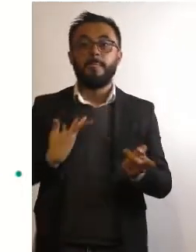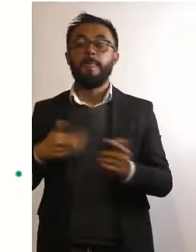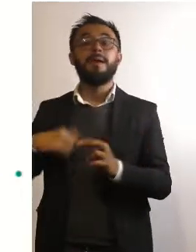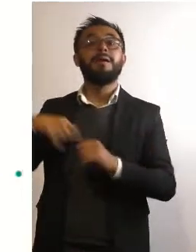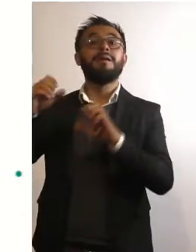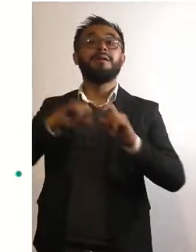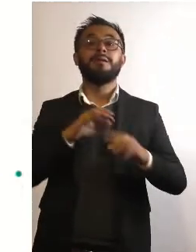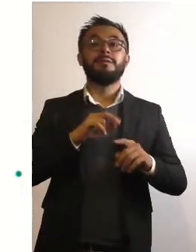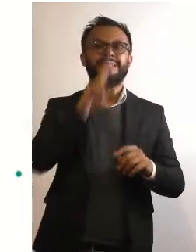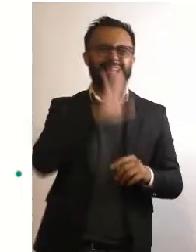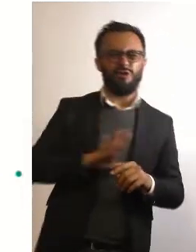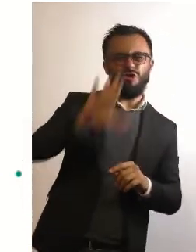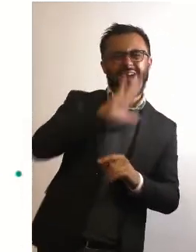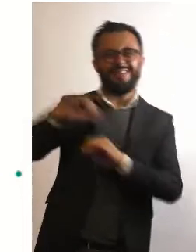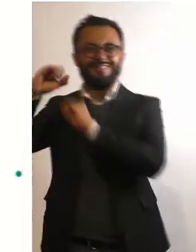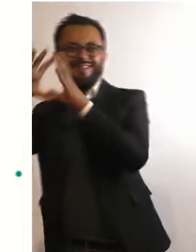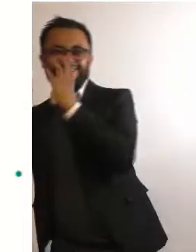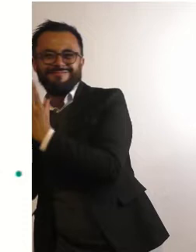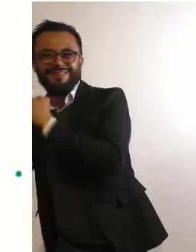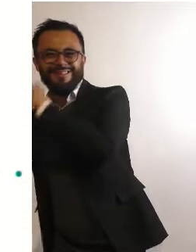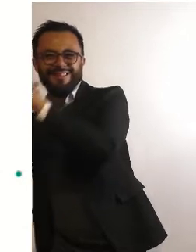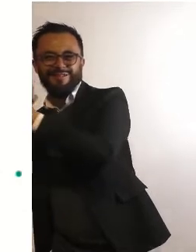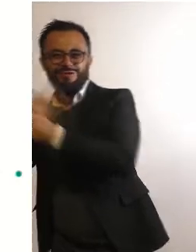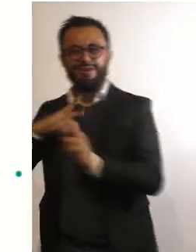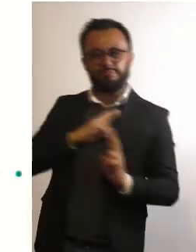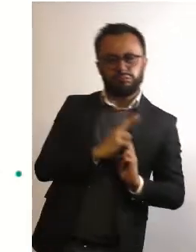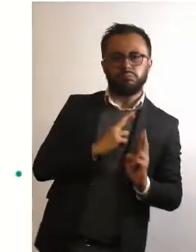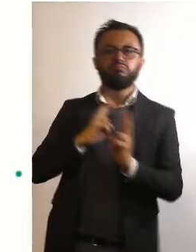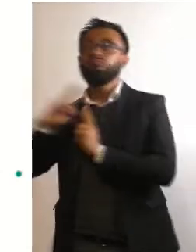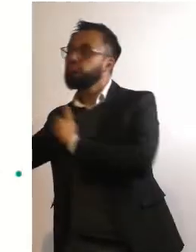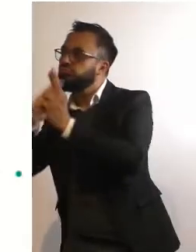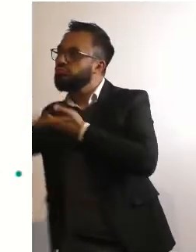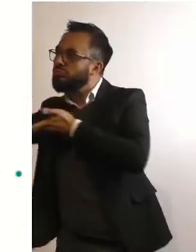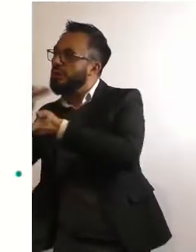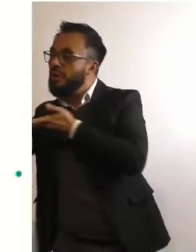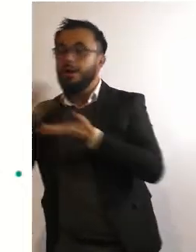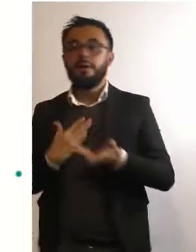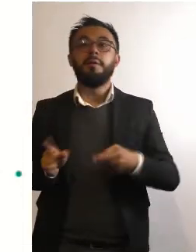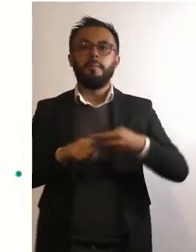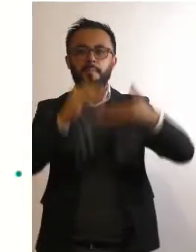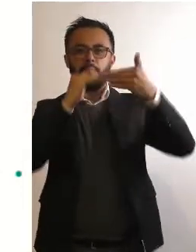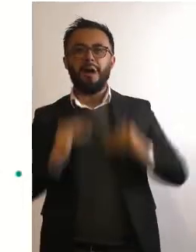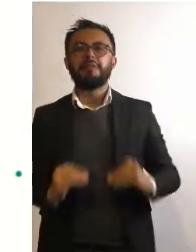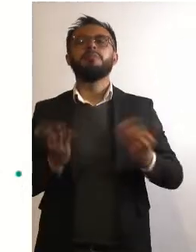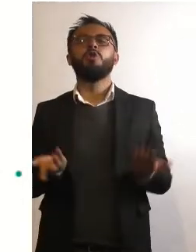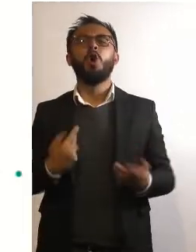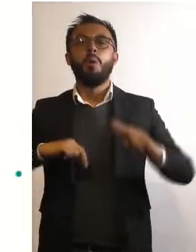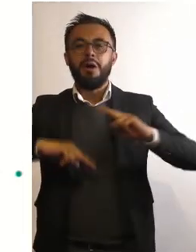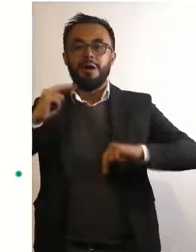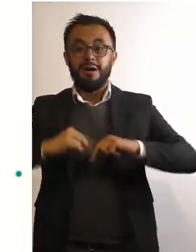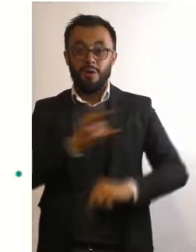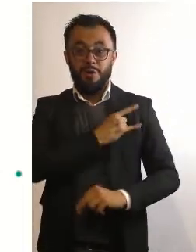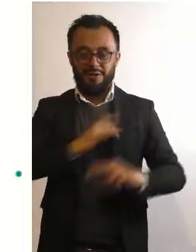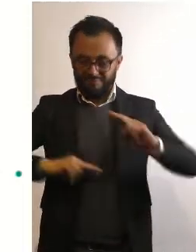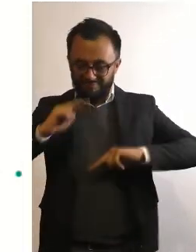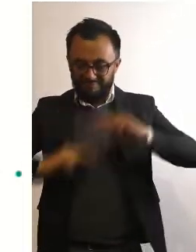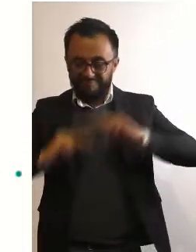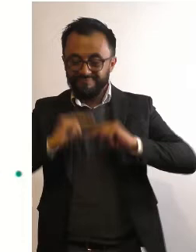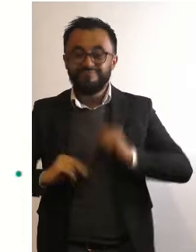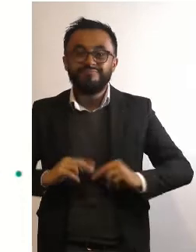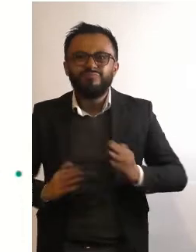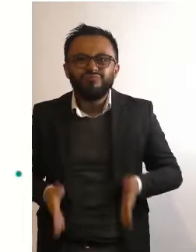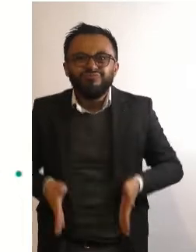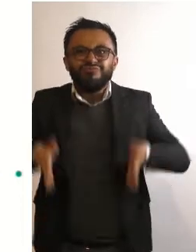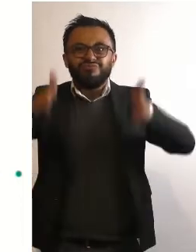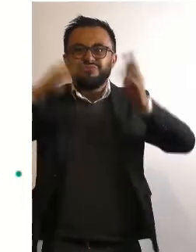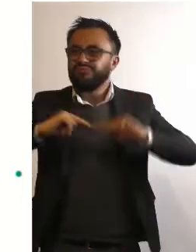internacionales, cómo hemos ido evolucionando nuestra infraestructura, qué ha ocurrido en el HOP y EX y